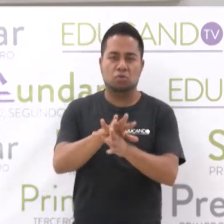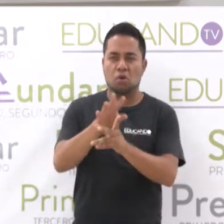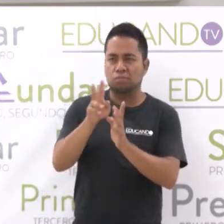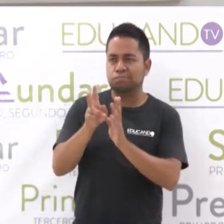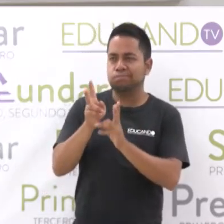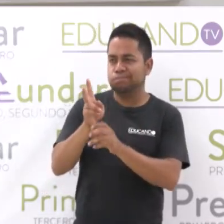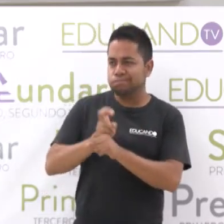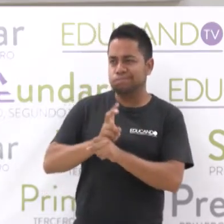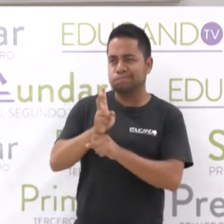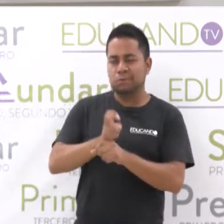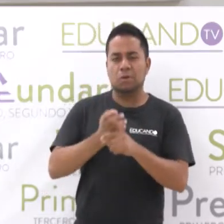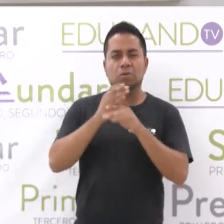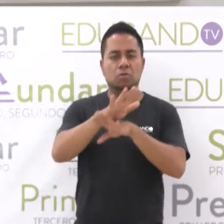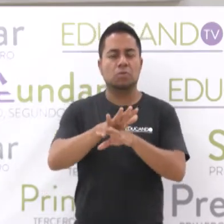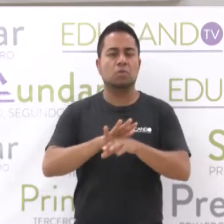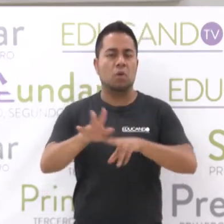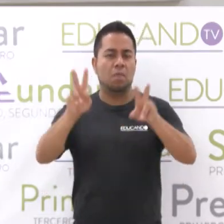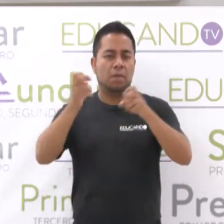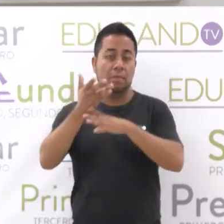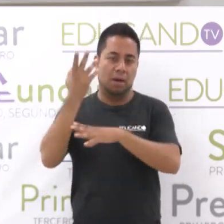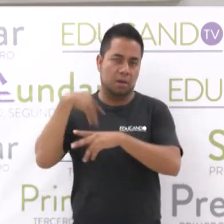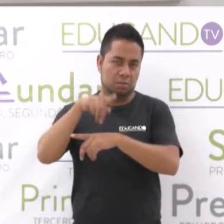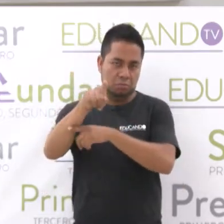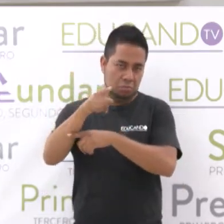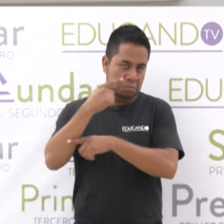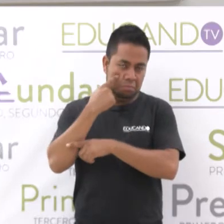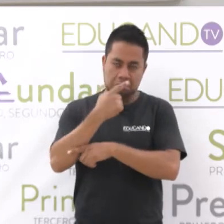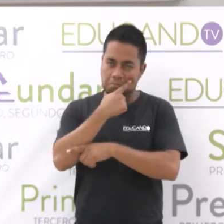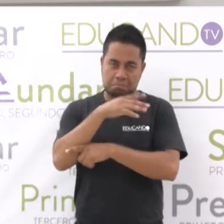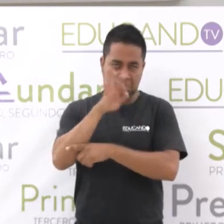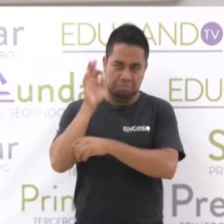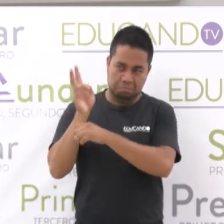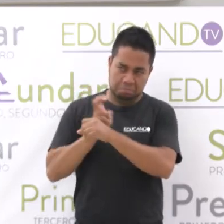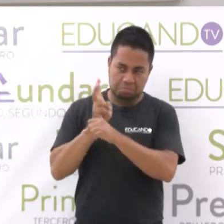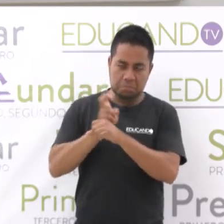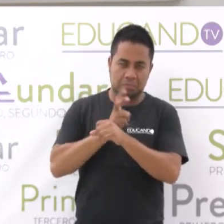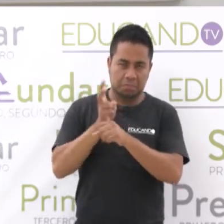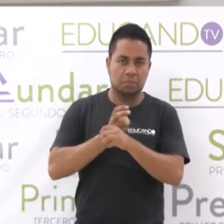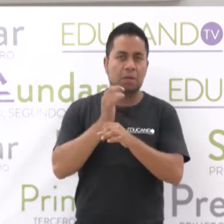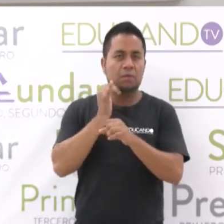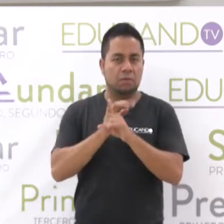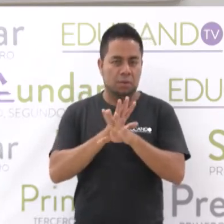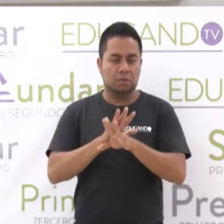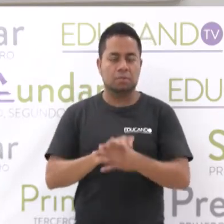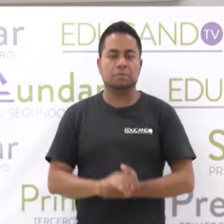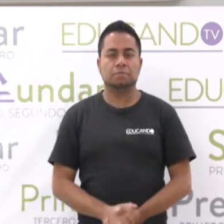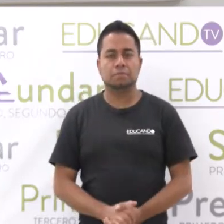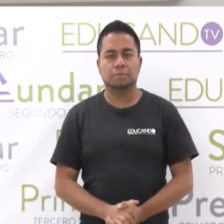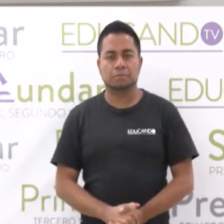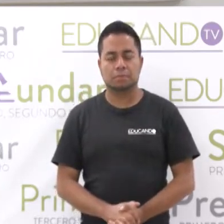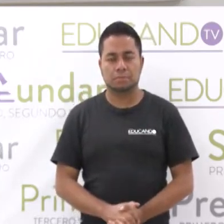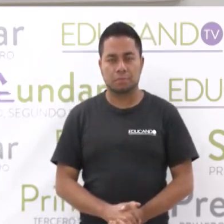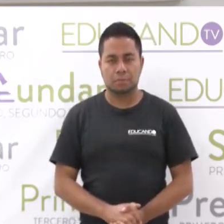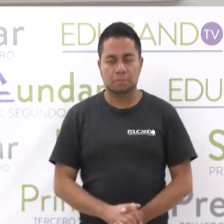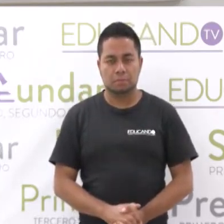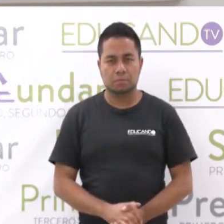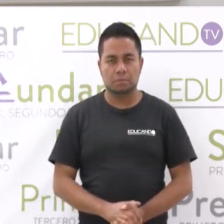información acerca del tema que ustedes eligieron. Y bueno, entonces, como se trata